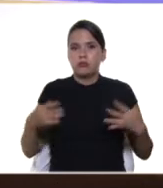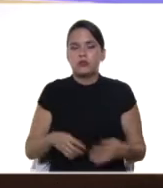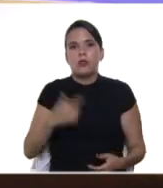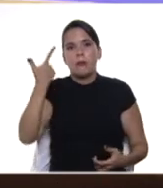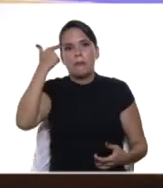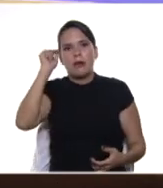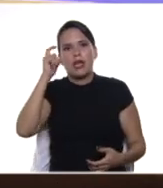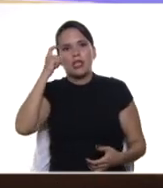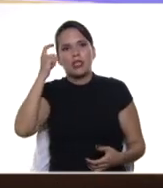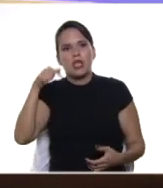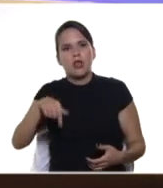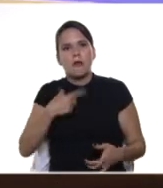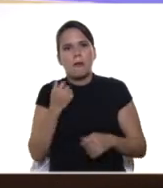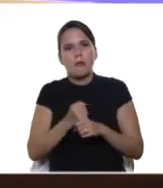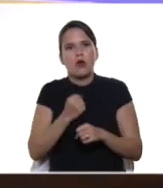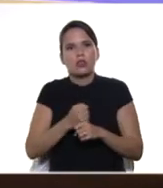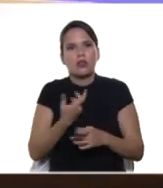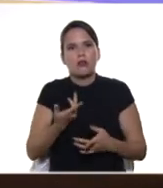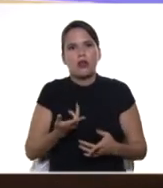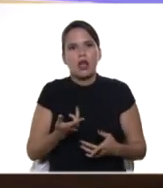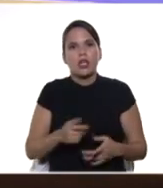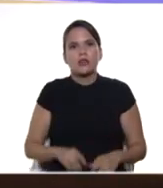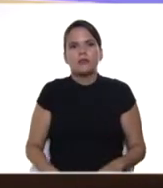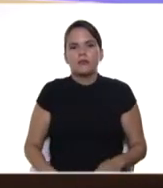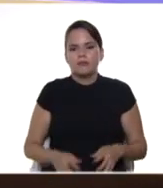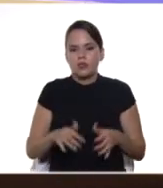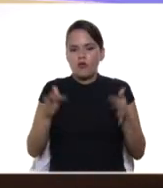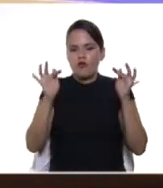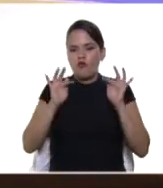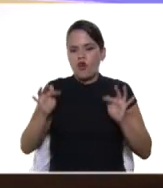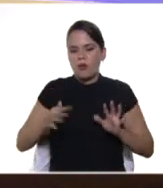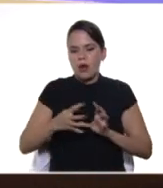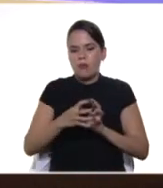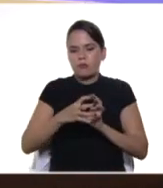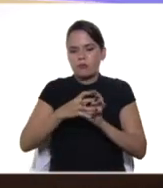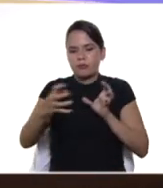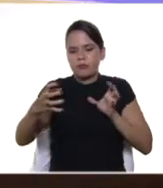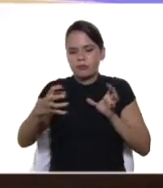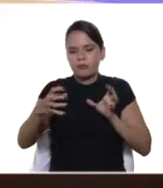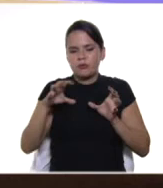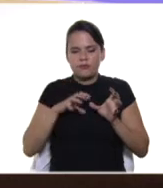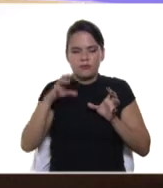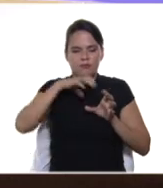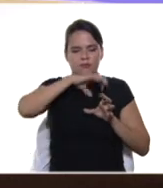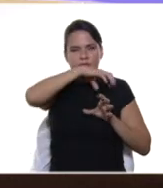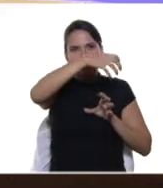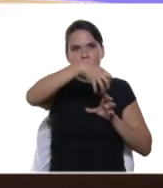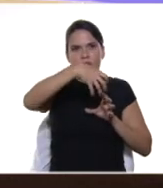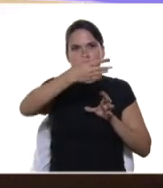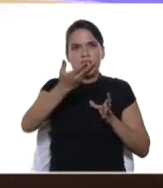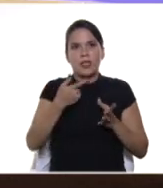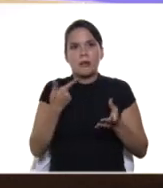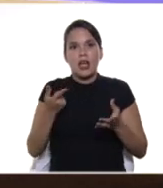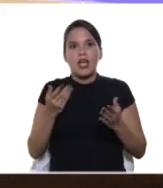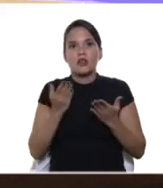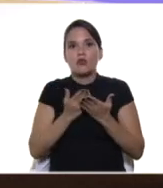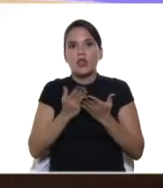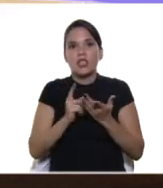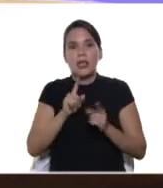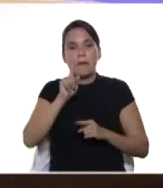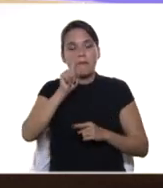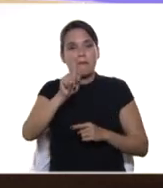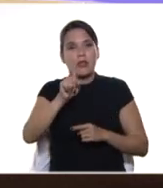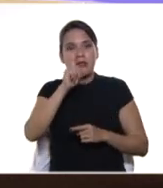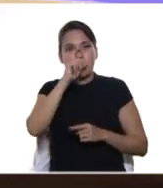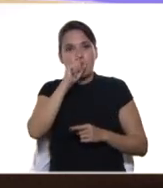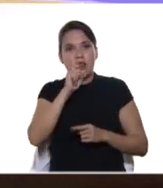el día de hoy vamos a trabajar con el tema de polígonos. Esta clase está dirigida para los estudiantes de primer año